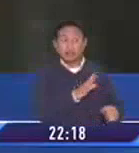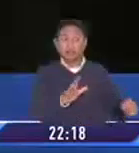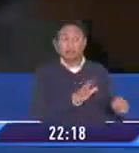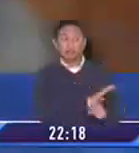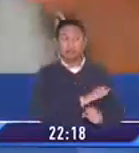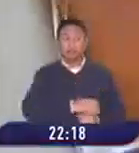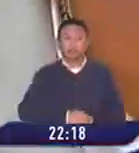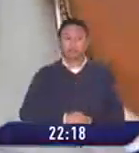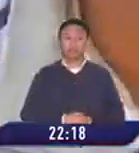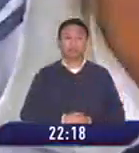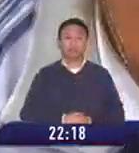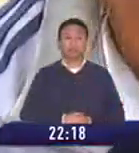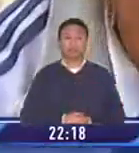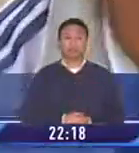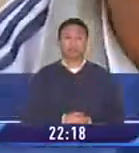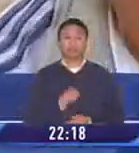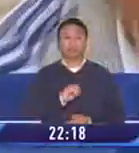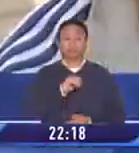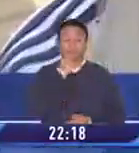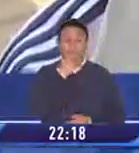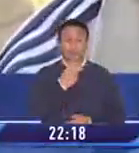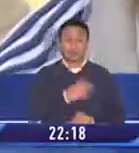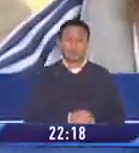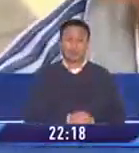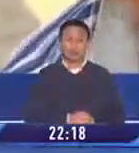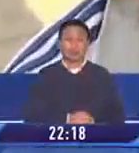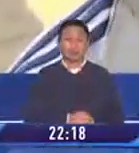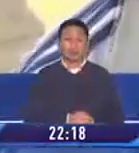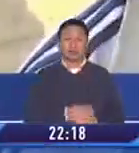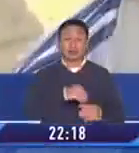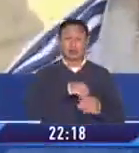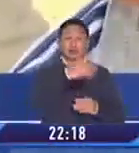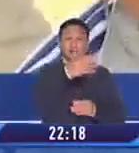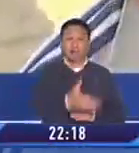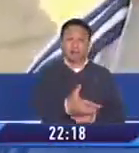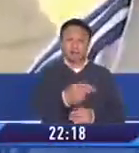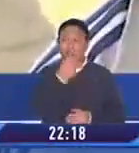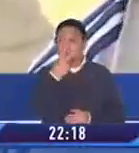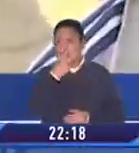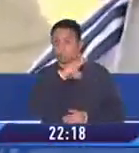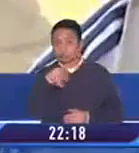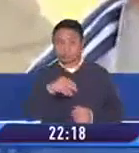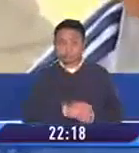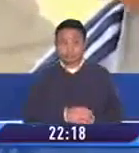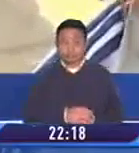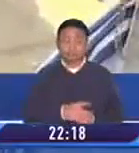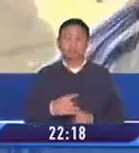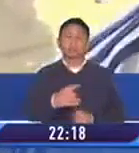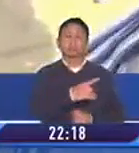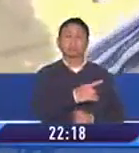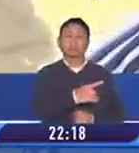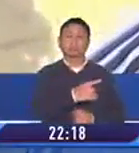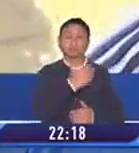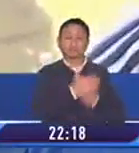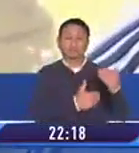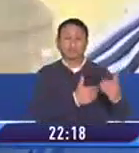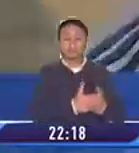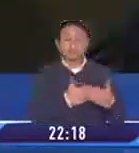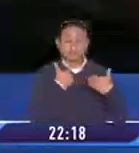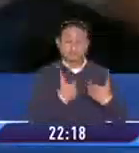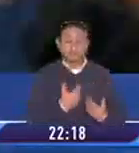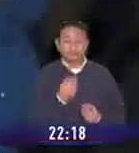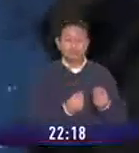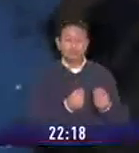adentro. Se puede ver evidentemente, están a la plena luz del día, a la vista de todos, cómo están haciendo ahí atrás con los